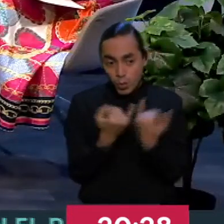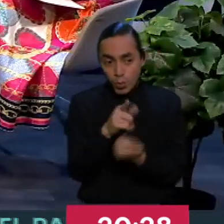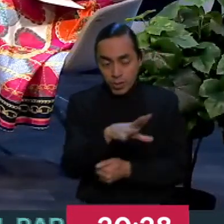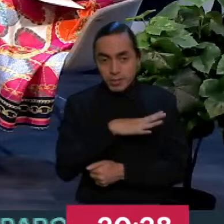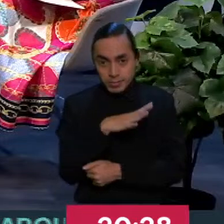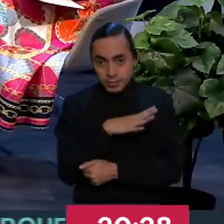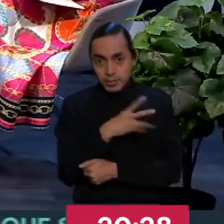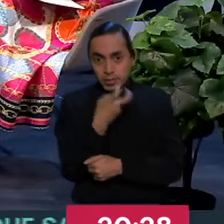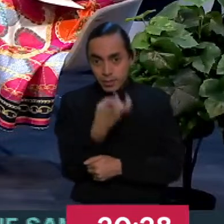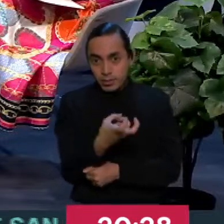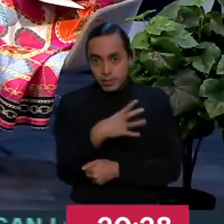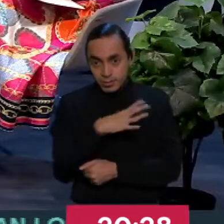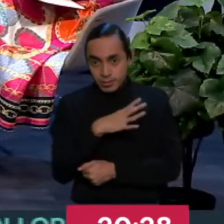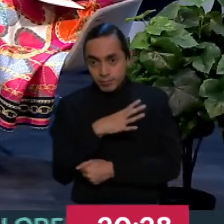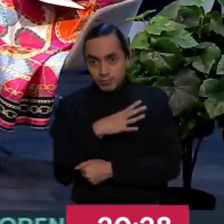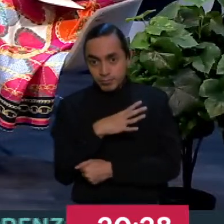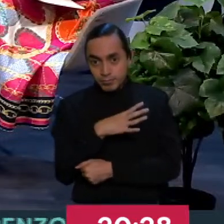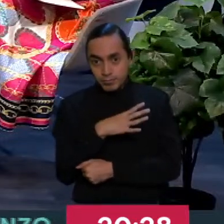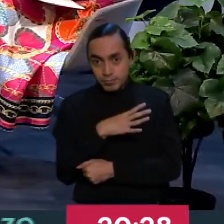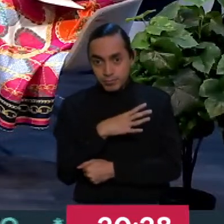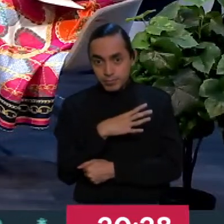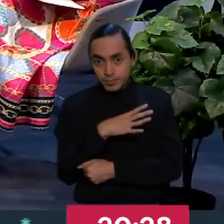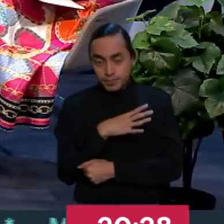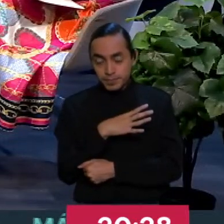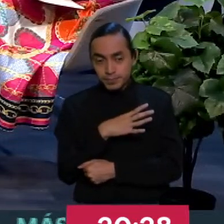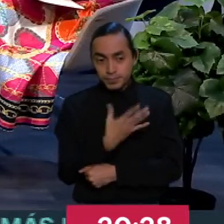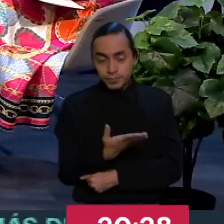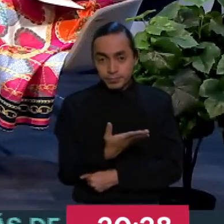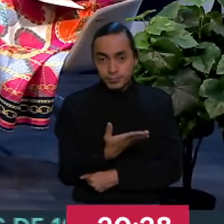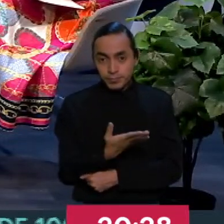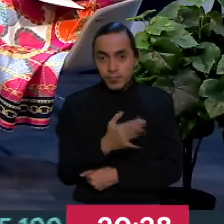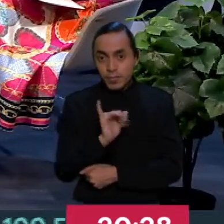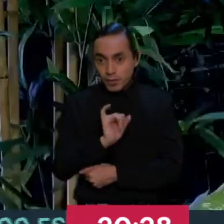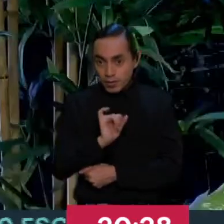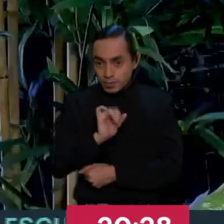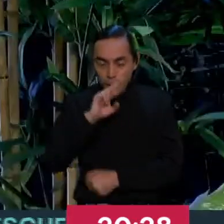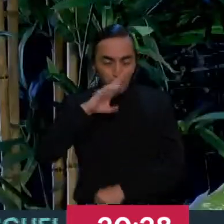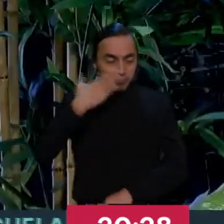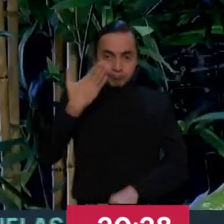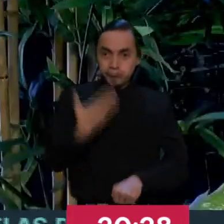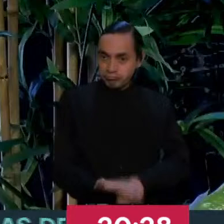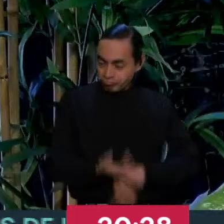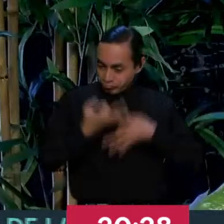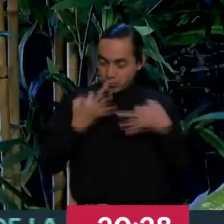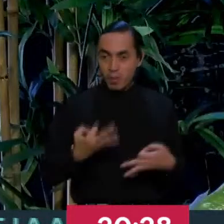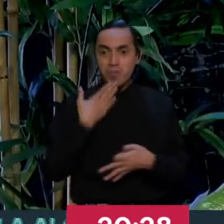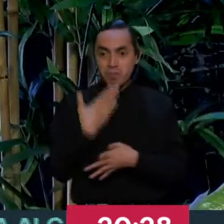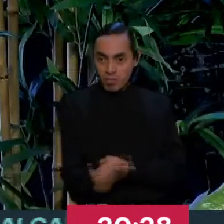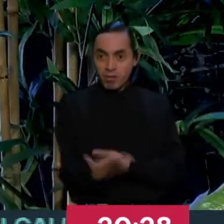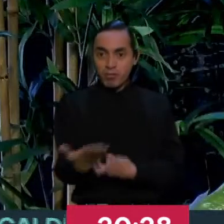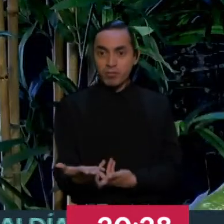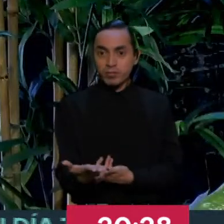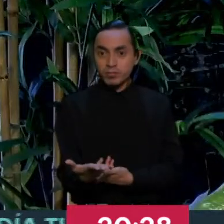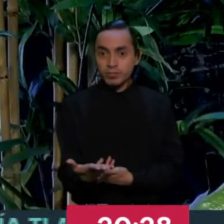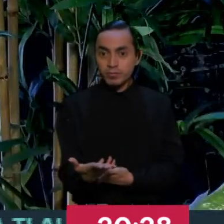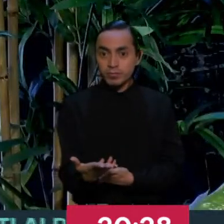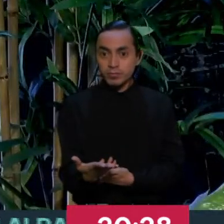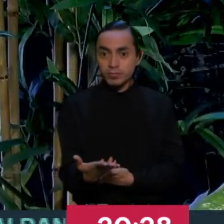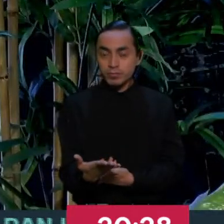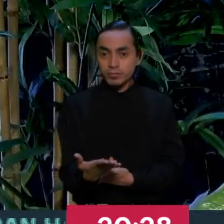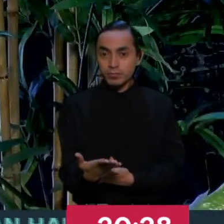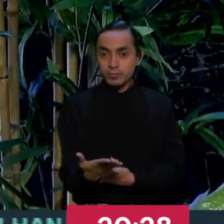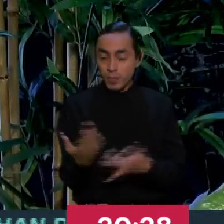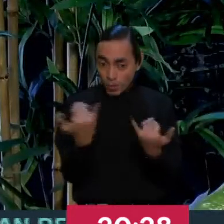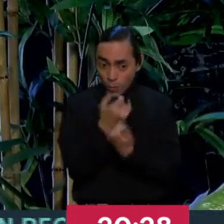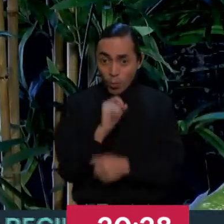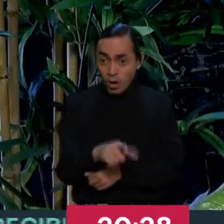insisto, es un costo político, hasta un golpe de algún modo, lo asumió, ¿no? Y la declaró. Y es todavía hoy día